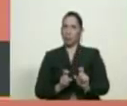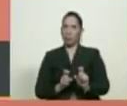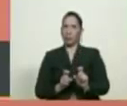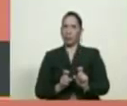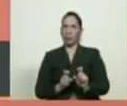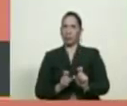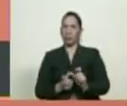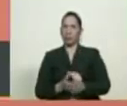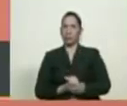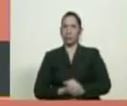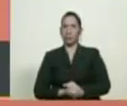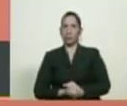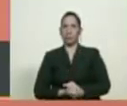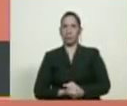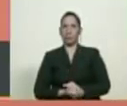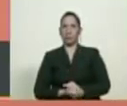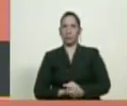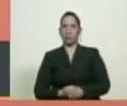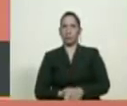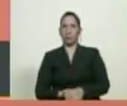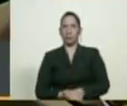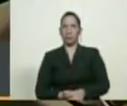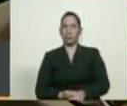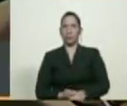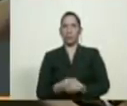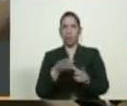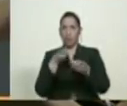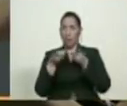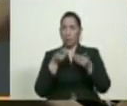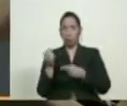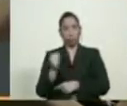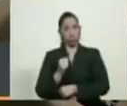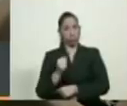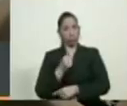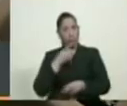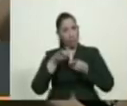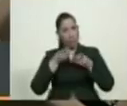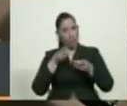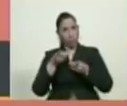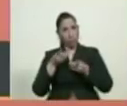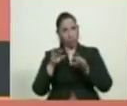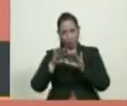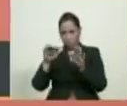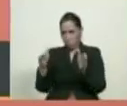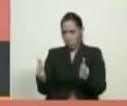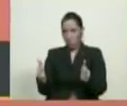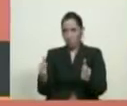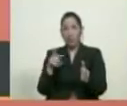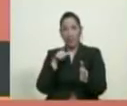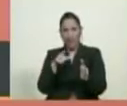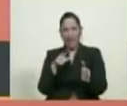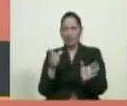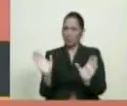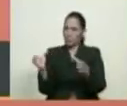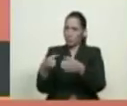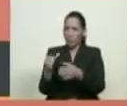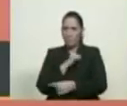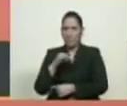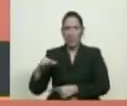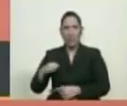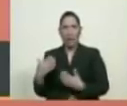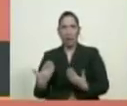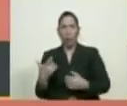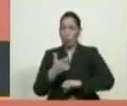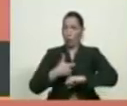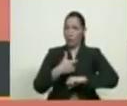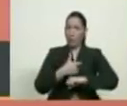sobre, Fabiana, sobre el diálogo. Eso es diálogo. Eso es el sector privado agroindustrial sentado con el gobierno bolivariano, y acaban